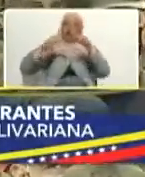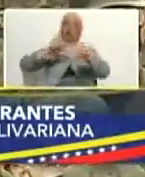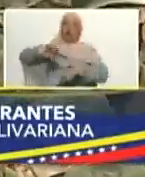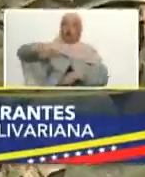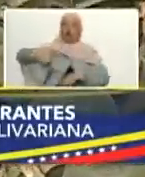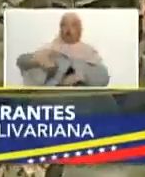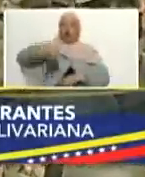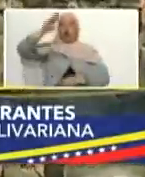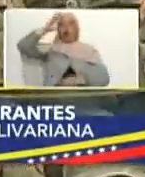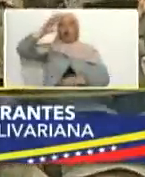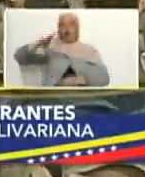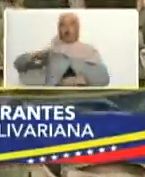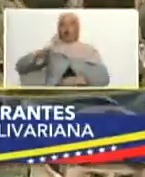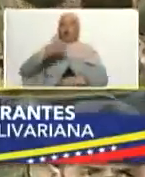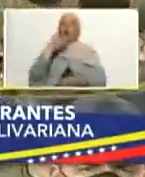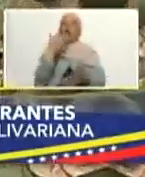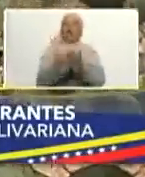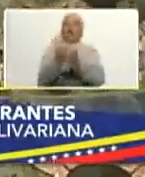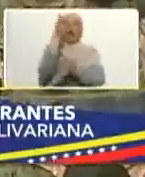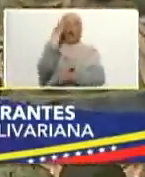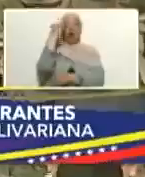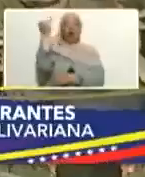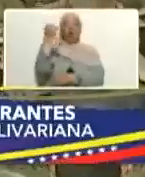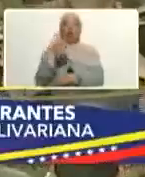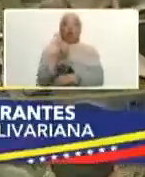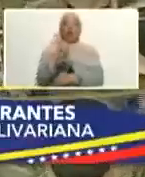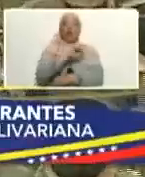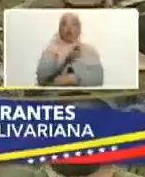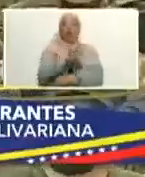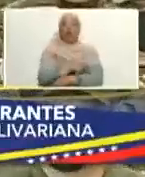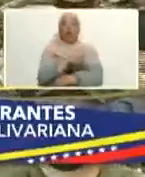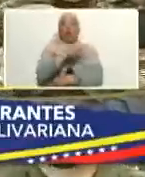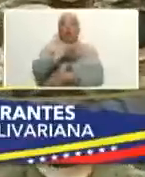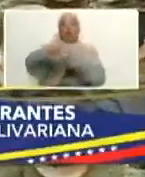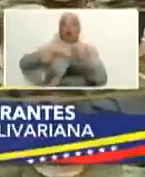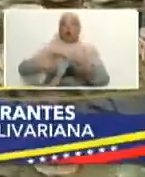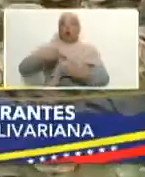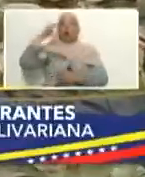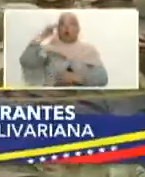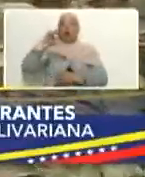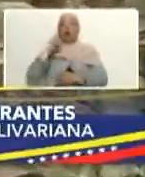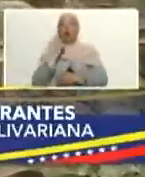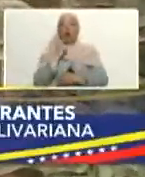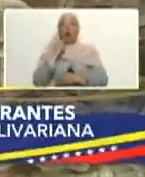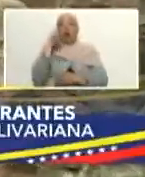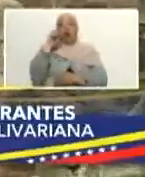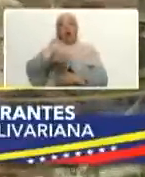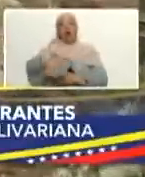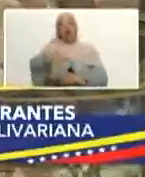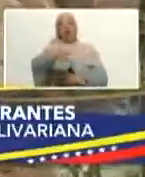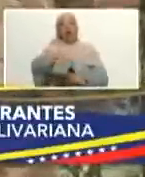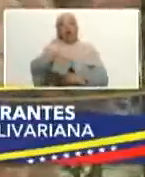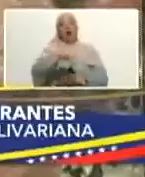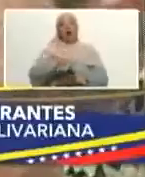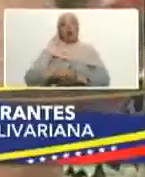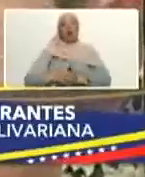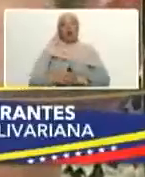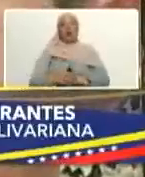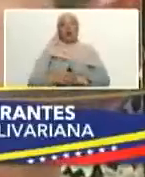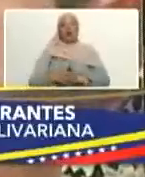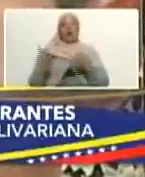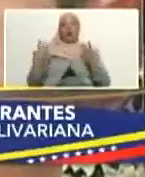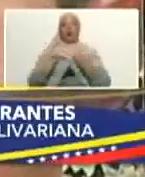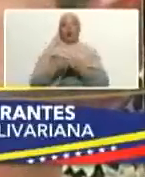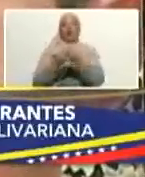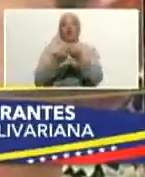fuerzas militares. Y gracias a Dios, tenemos una Fuerza Armada Nacional Bolivariana del pueblo, para el pueblo, con el